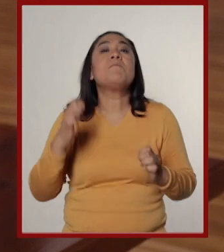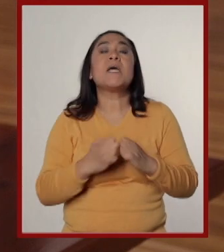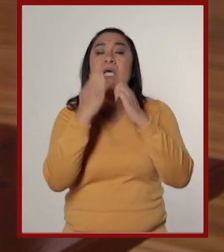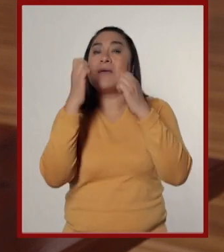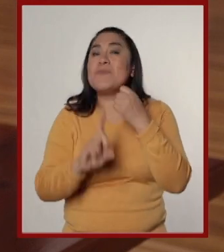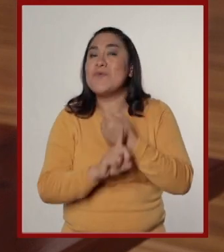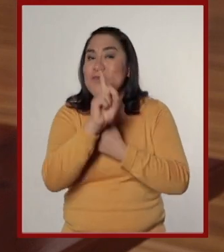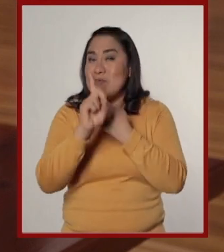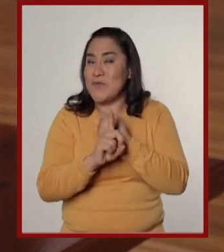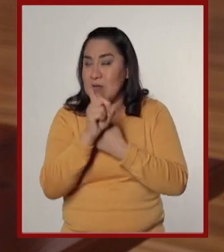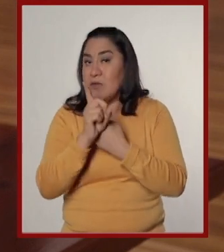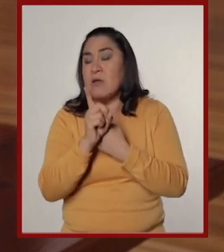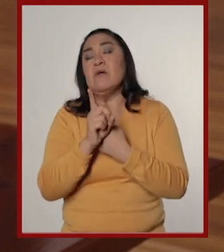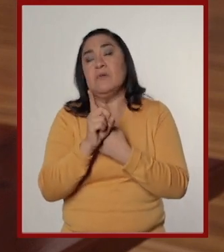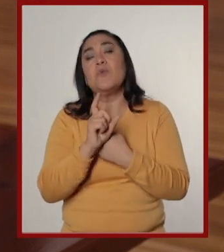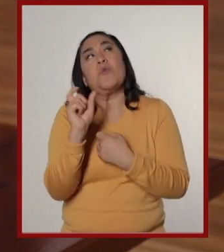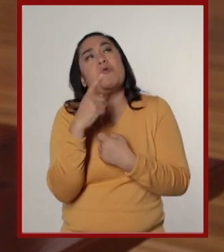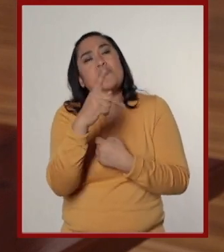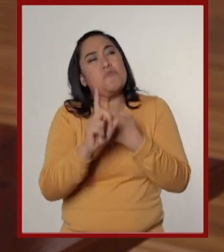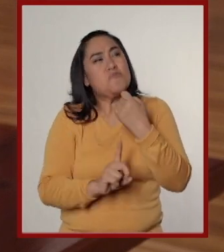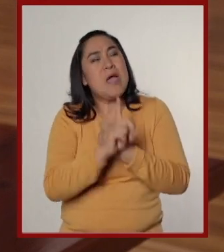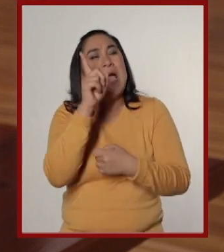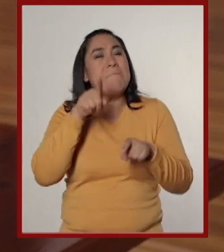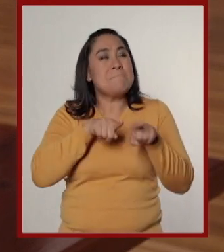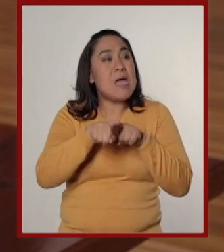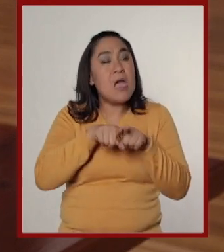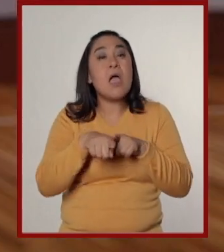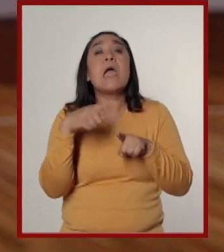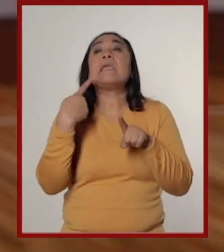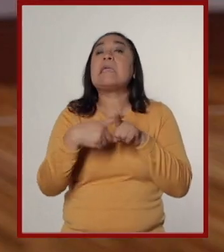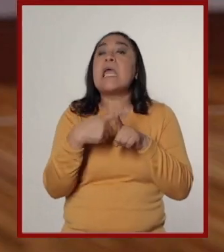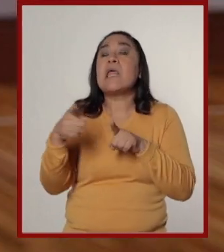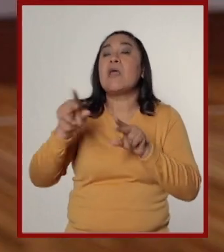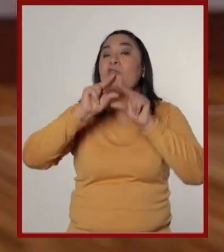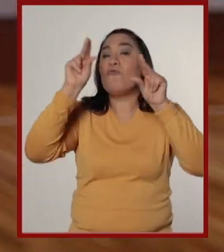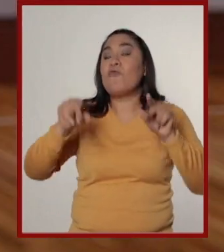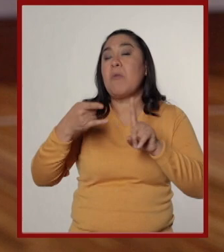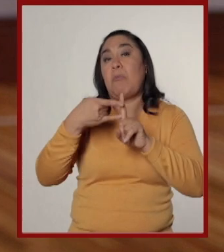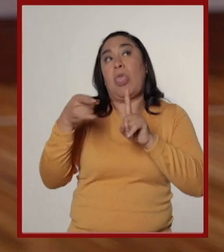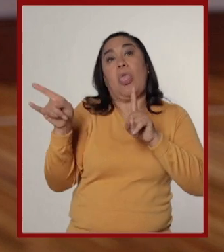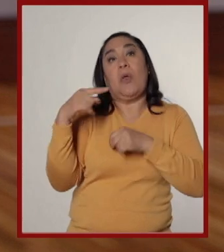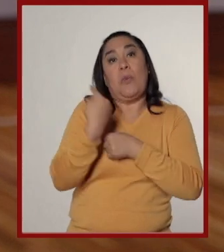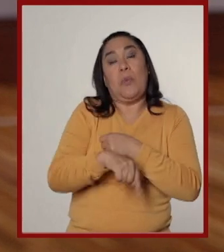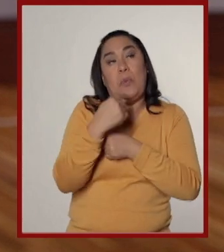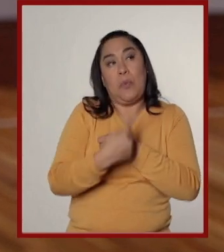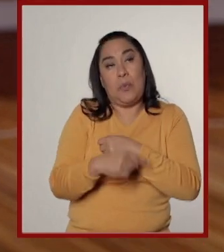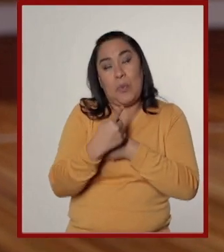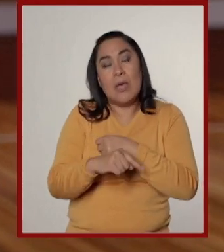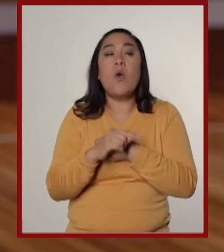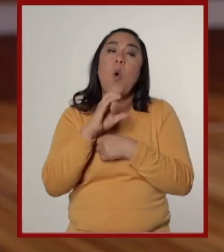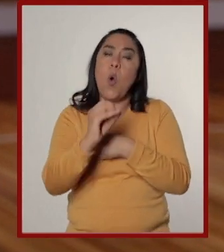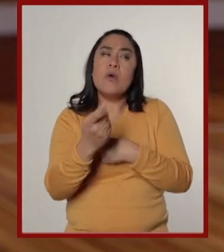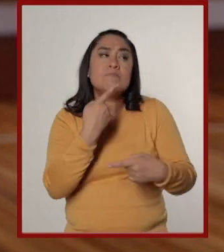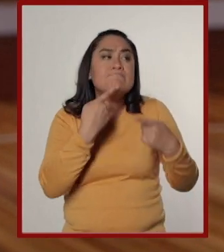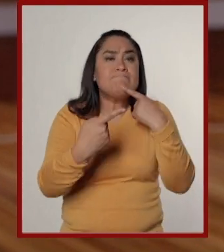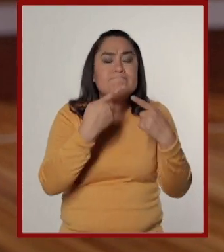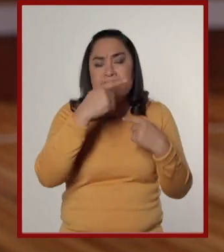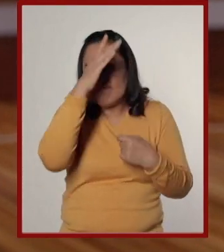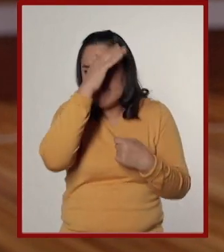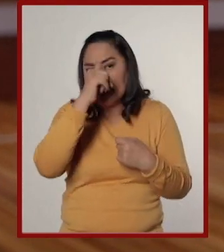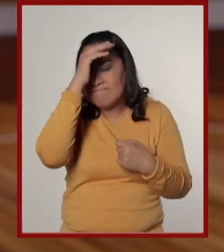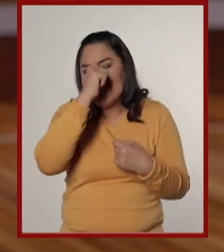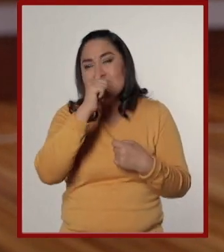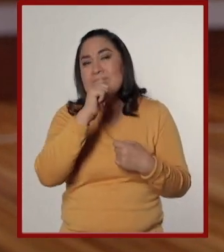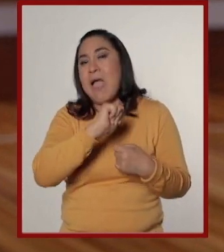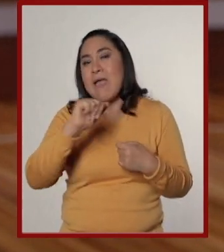claves para la construcción de visiones a futuro y acuerdos. Como jóvenes podemos evitar la confrontación todo cuanto queramos,